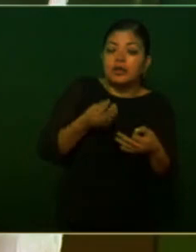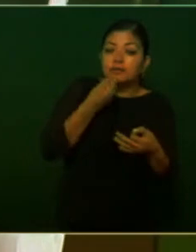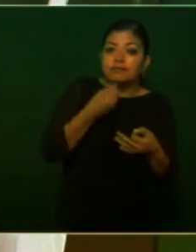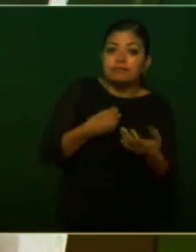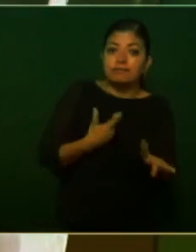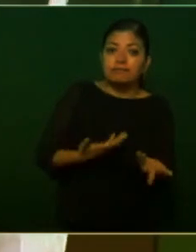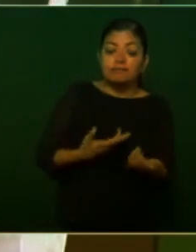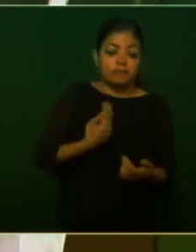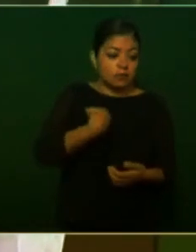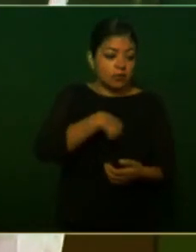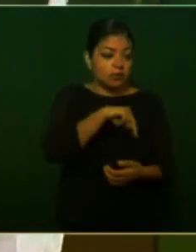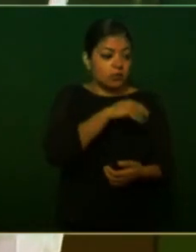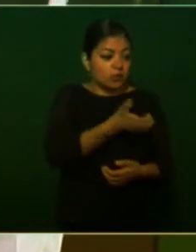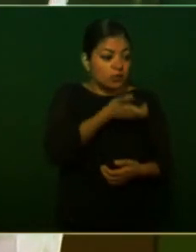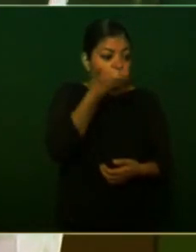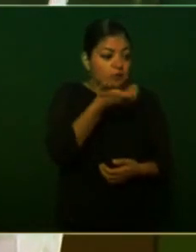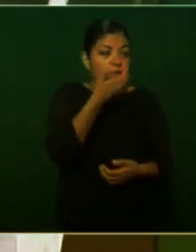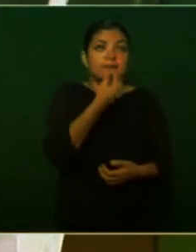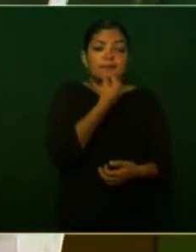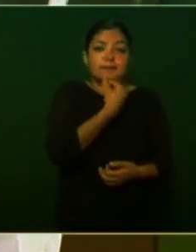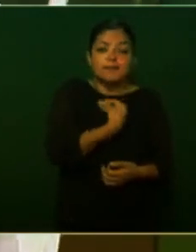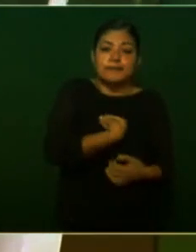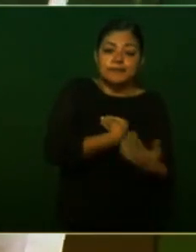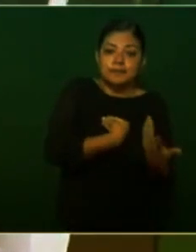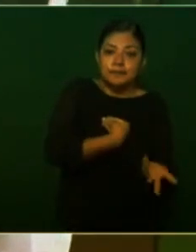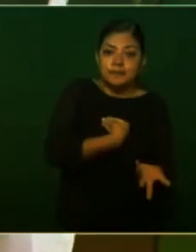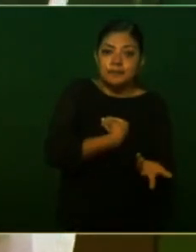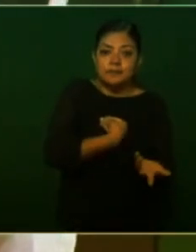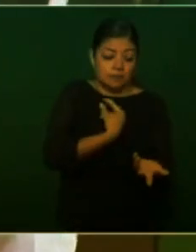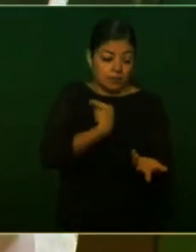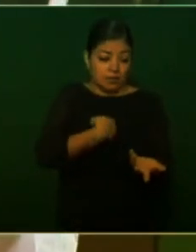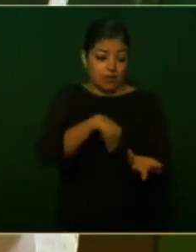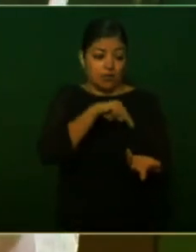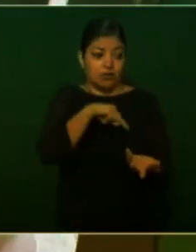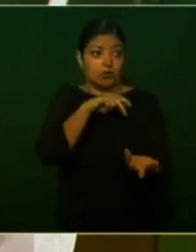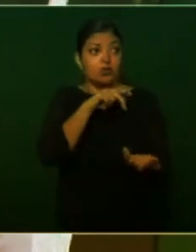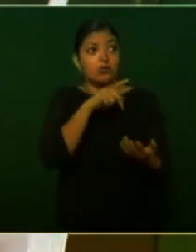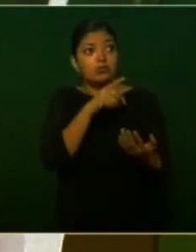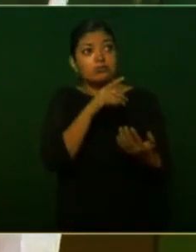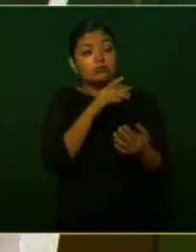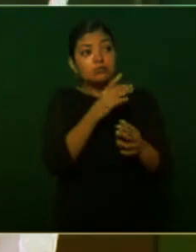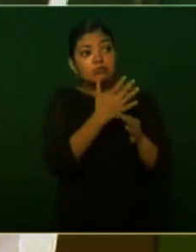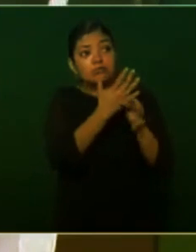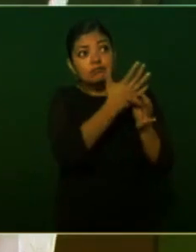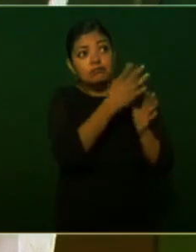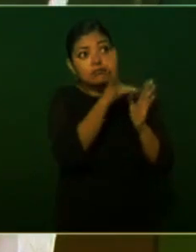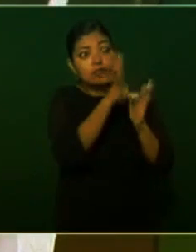de nuestros principios, de lo que establece nuestra Constitución,